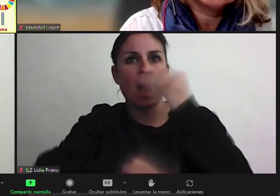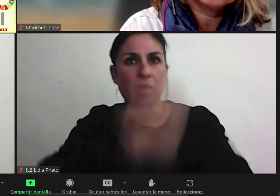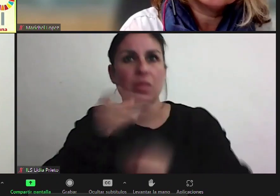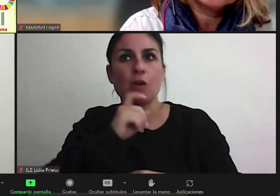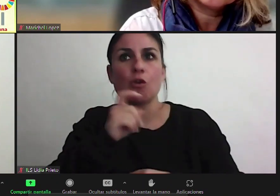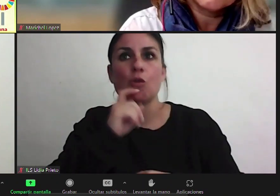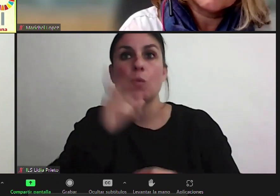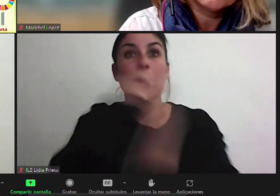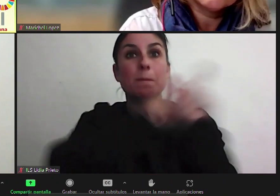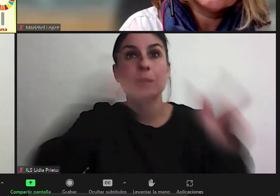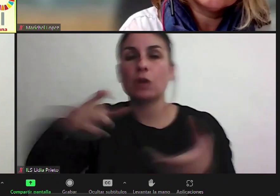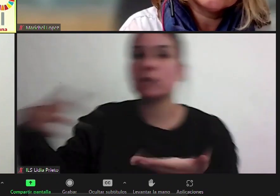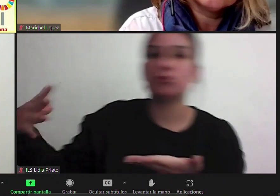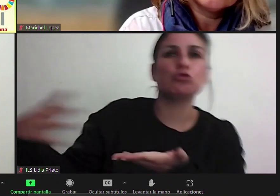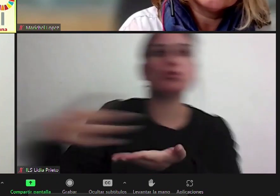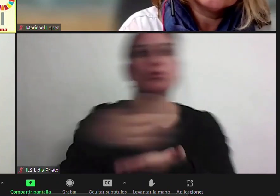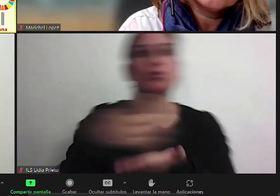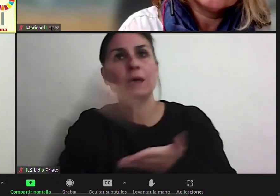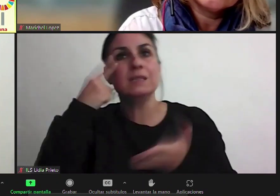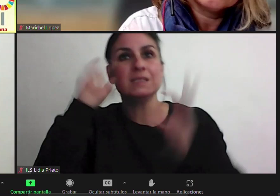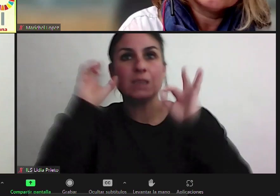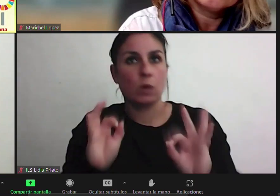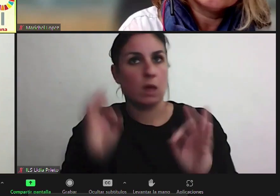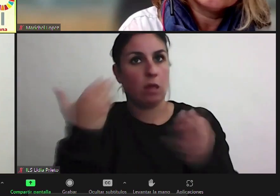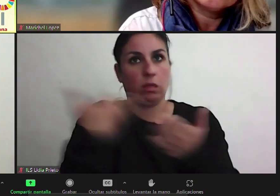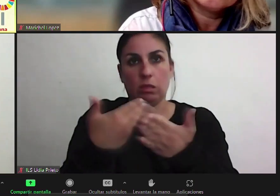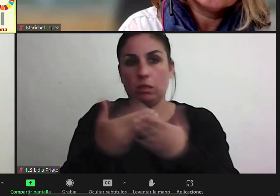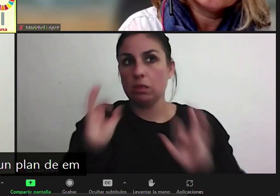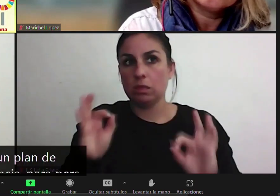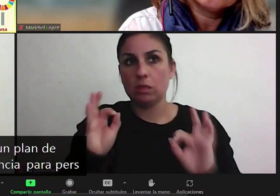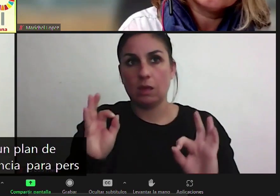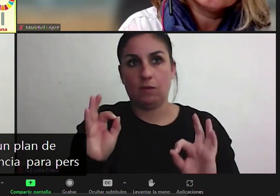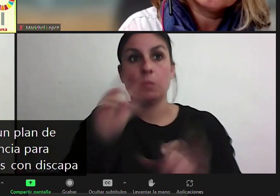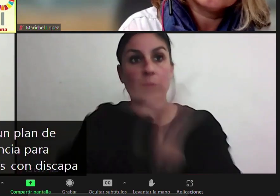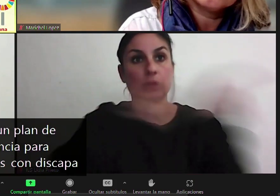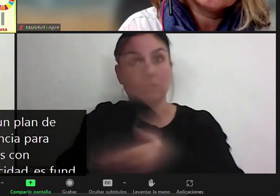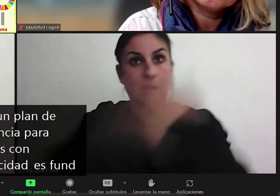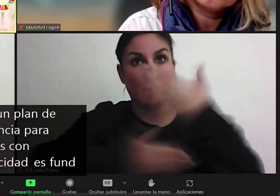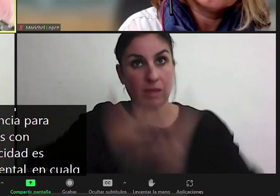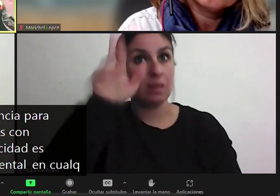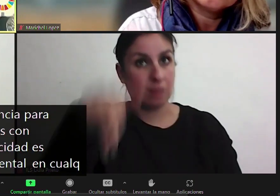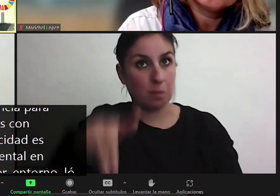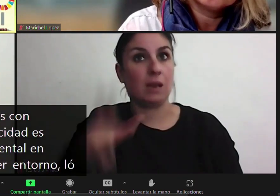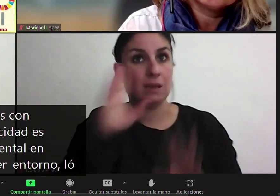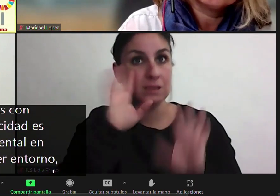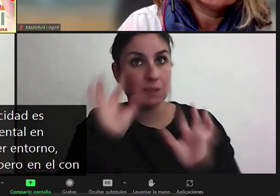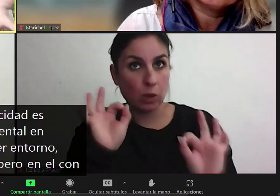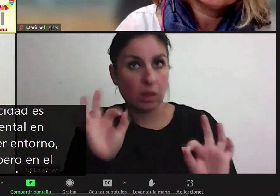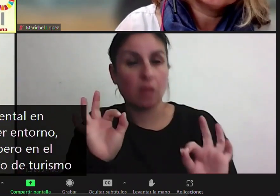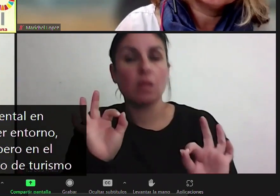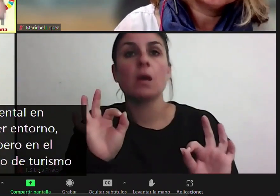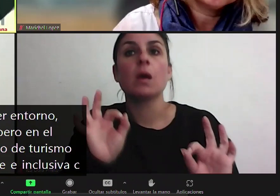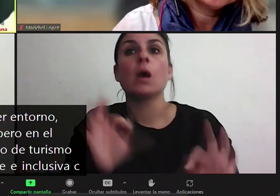personas, lógicamente, incluyendo a aquellas con discapacidad. Por eso os decía que esta serie de jornadas viene